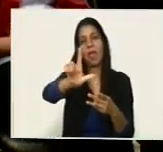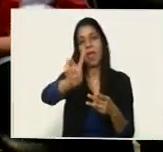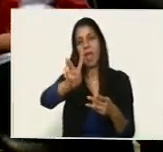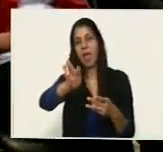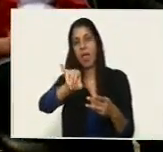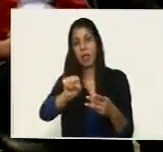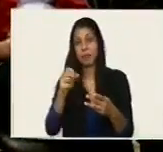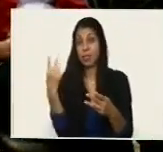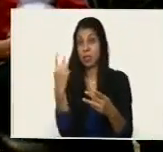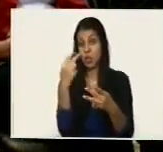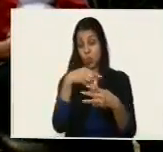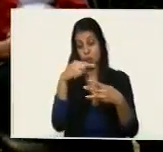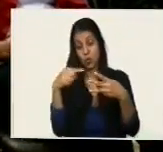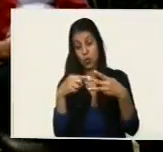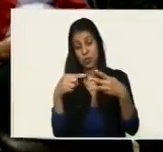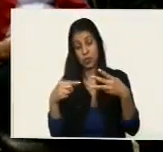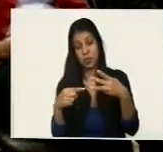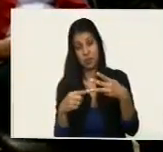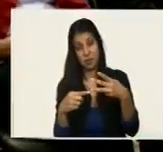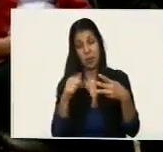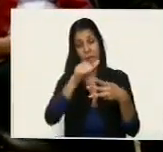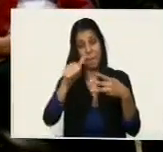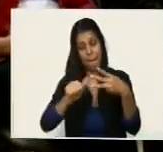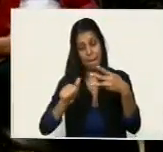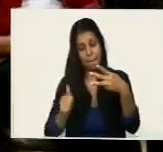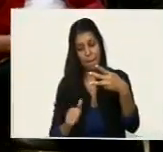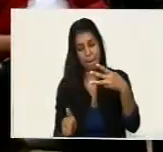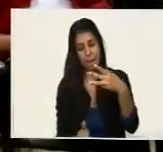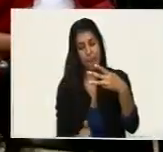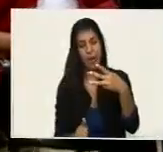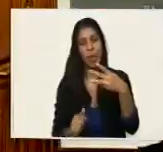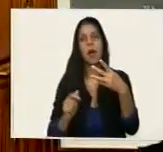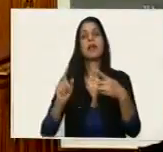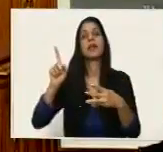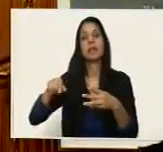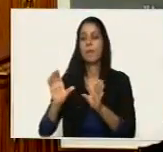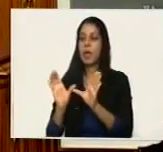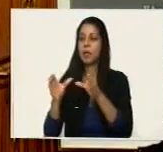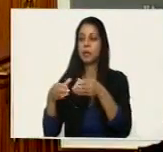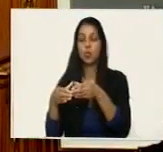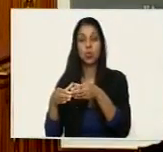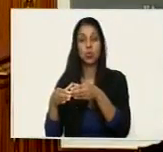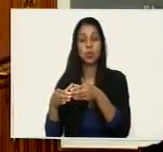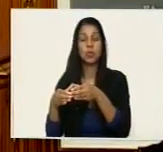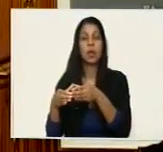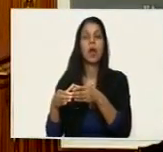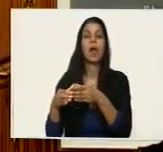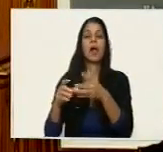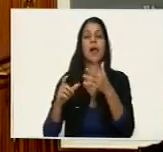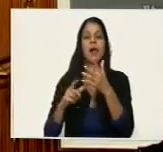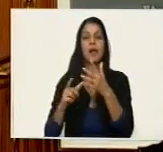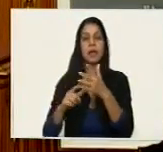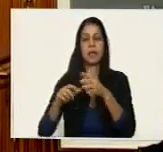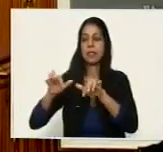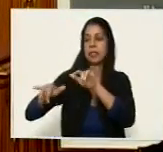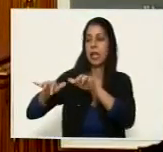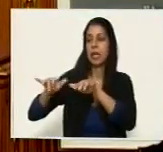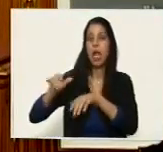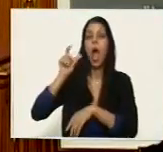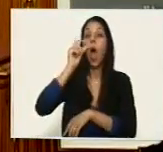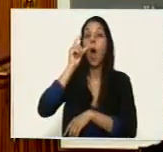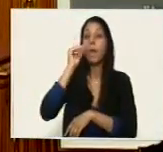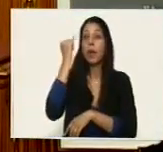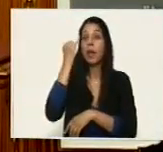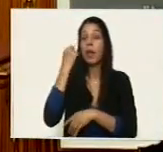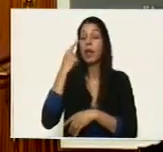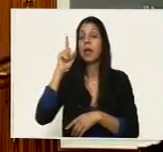segundo vicepresidente respectivamente, y el equipo de la Secretaría que lideran Fidel y Carolis